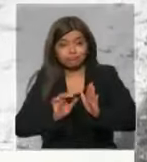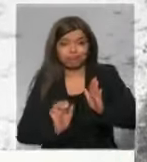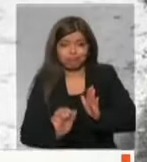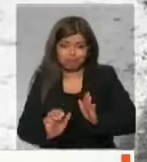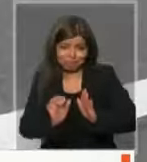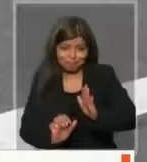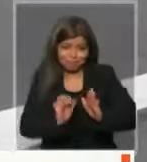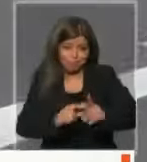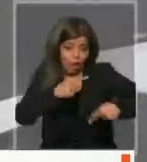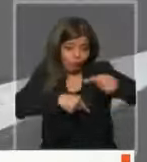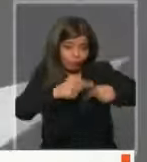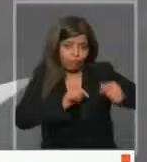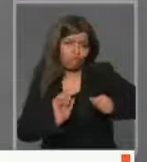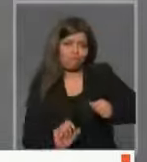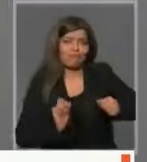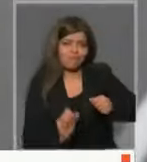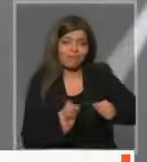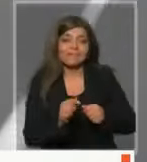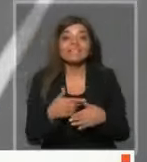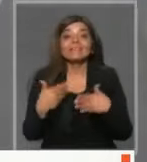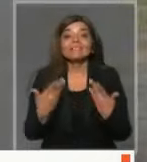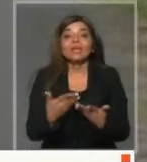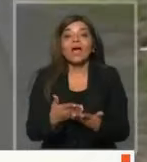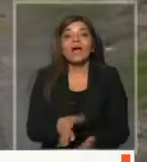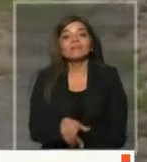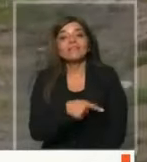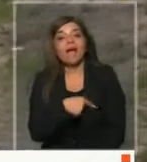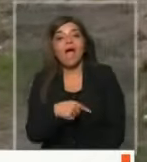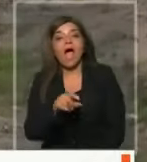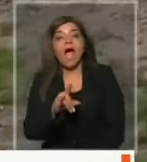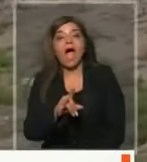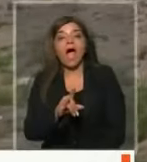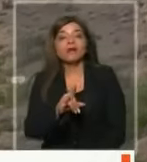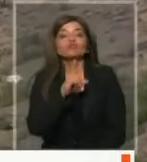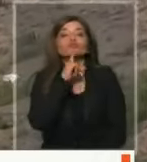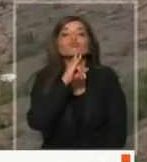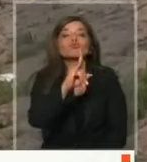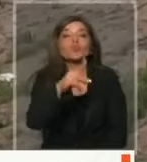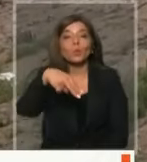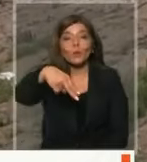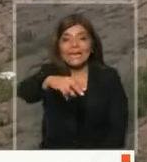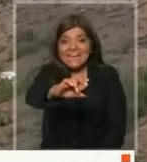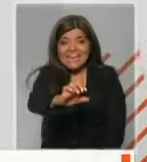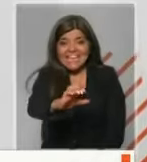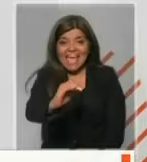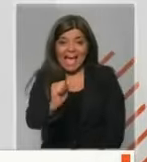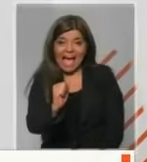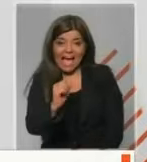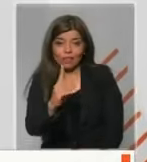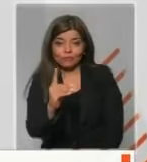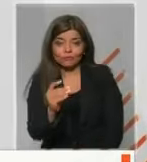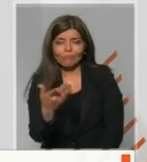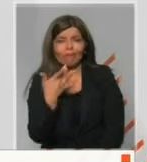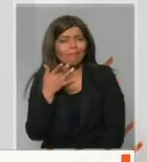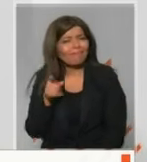de los participantes, generalmente los llamados autos tuneados. ¿Pero qué tenía que ser aquí un radio